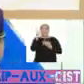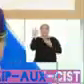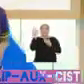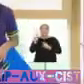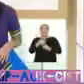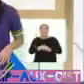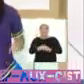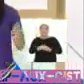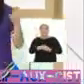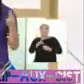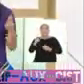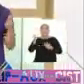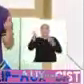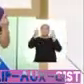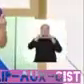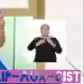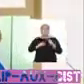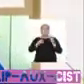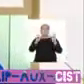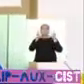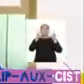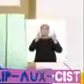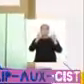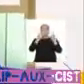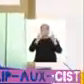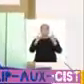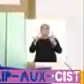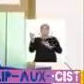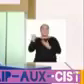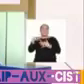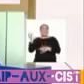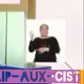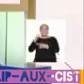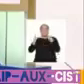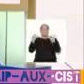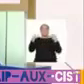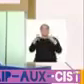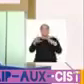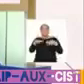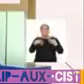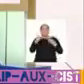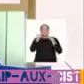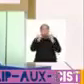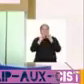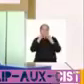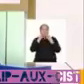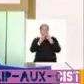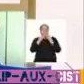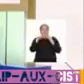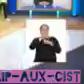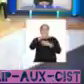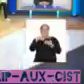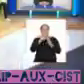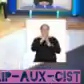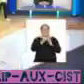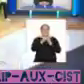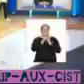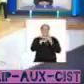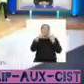Mejor vamos a otra pausa y crucemos los dedos para que cuando regresemos ya se haya podido descargar todo el video.